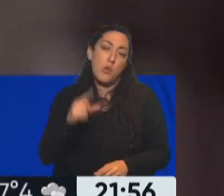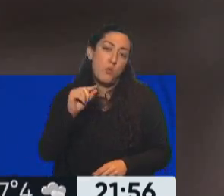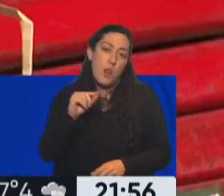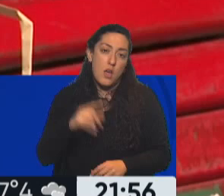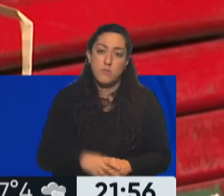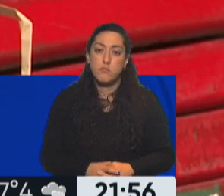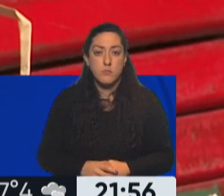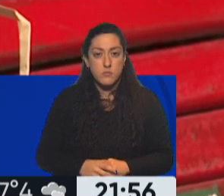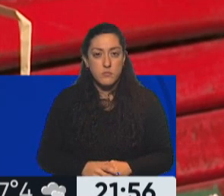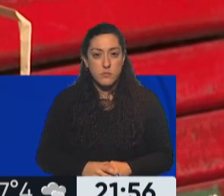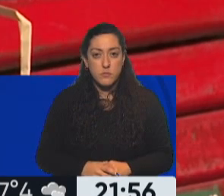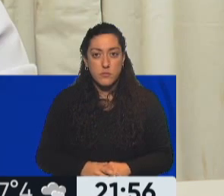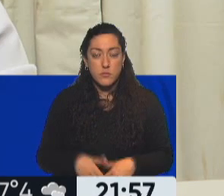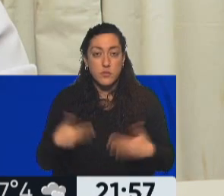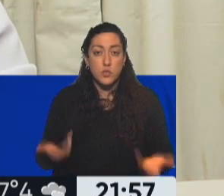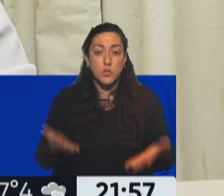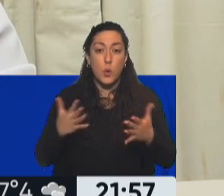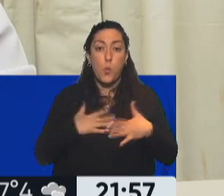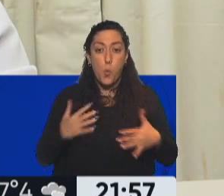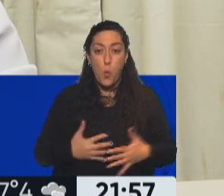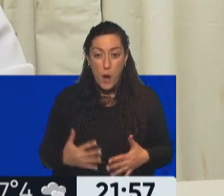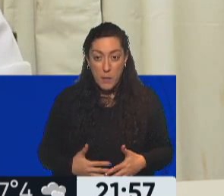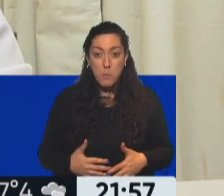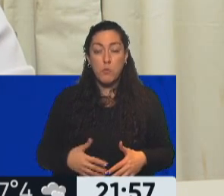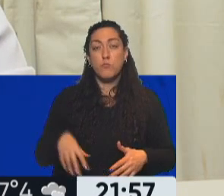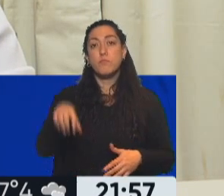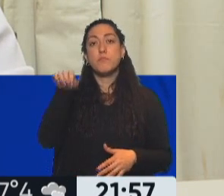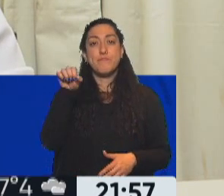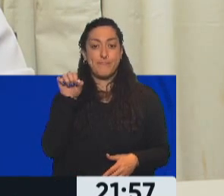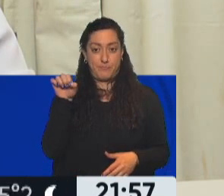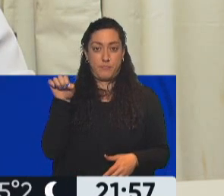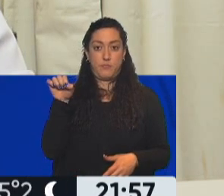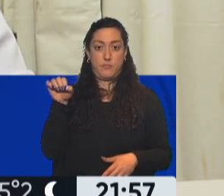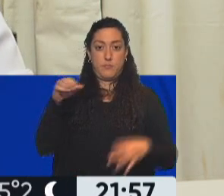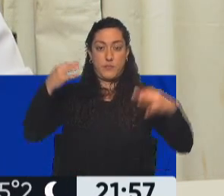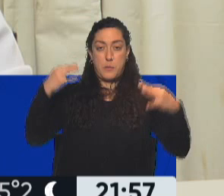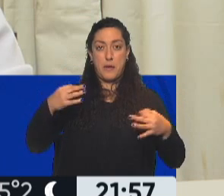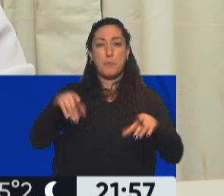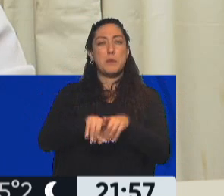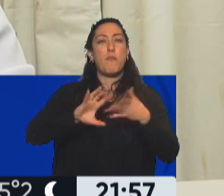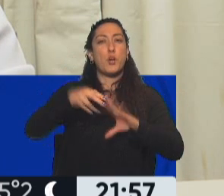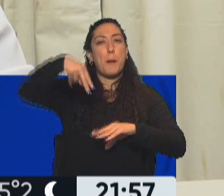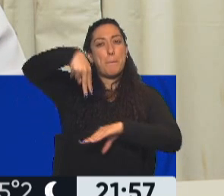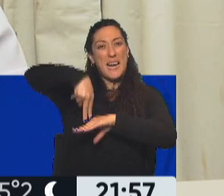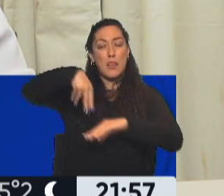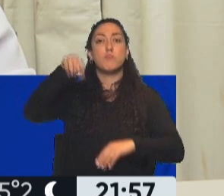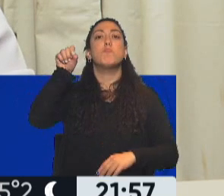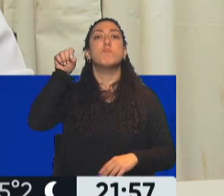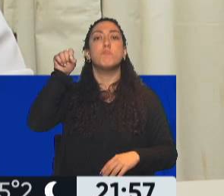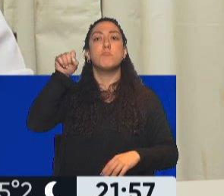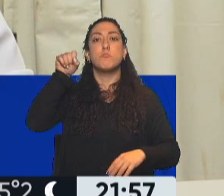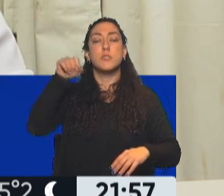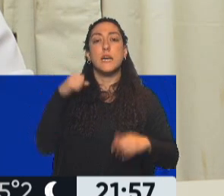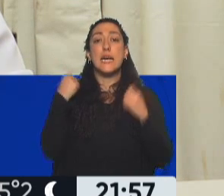o sea el cuerpo si uno lo pone en posición anatómica que sería la posición de estar parado el cuerpo hace poco